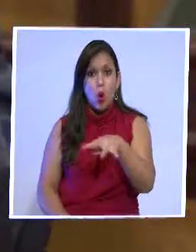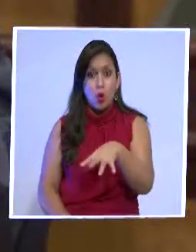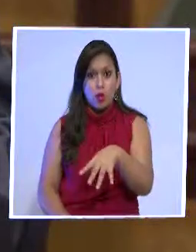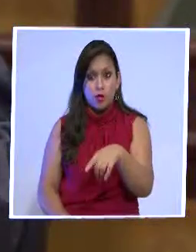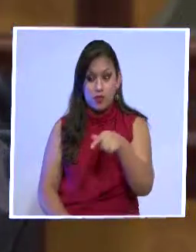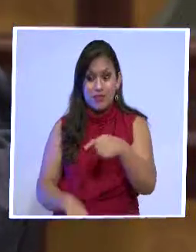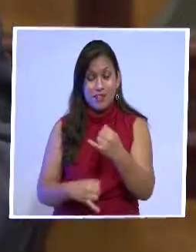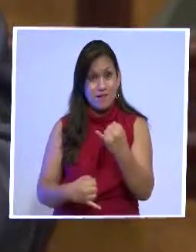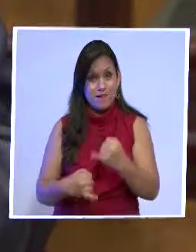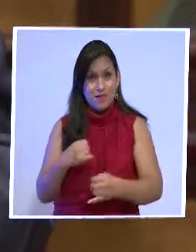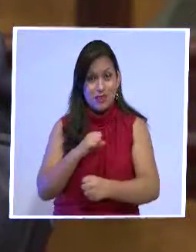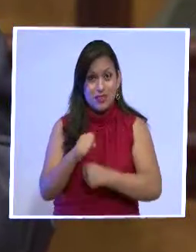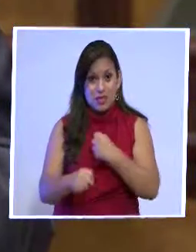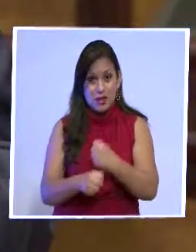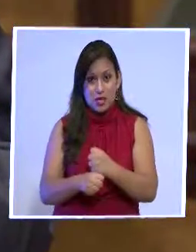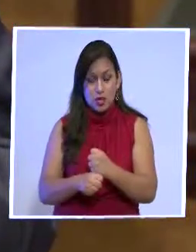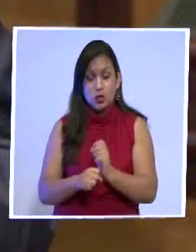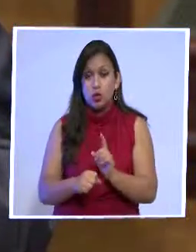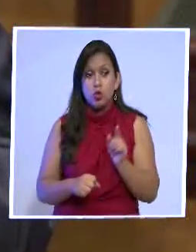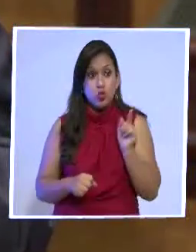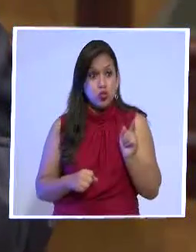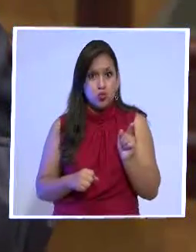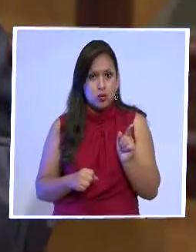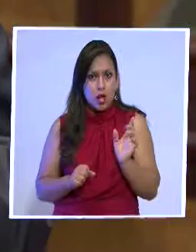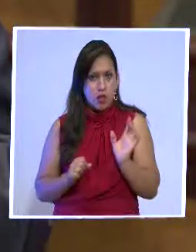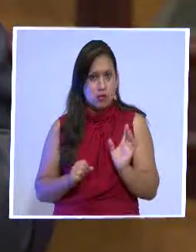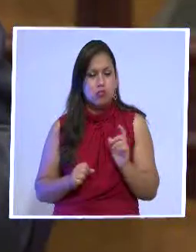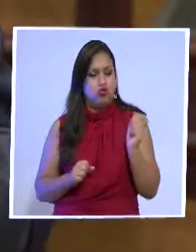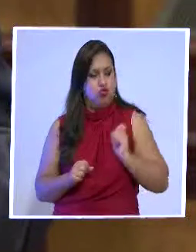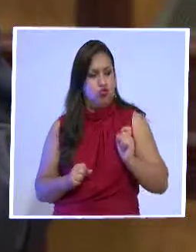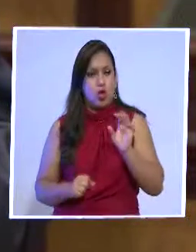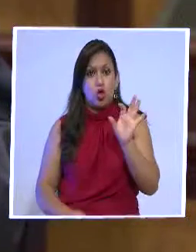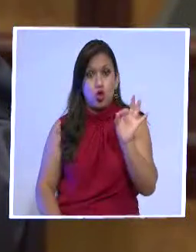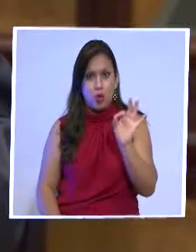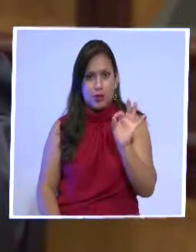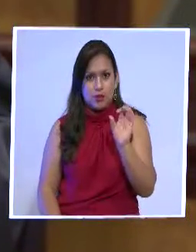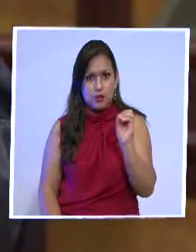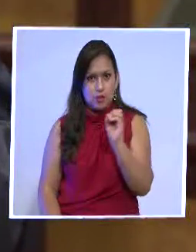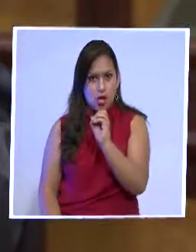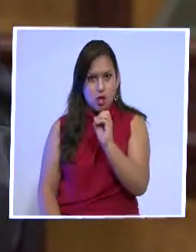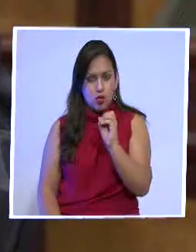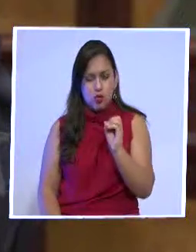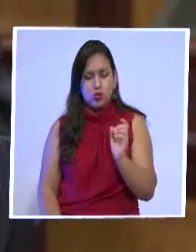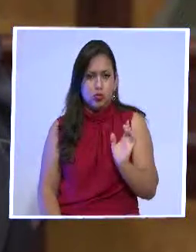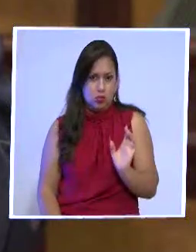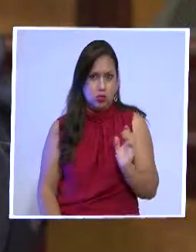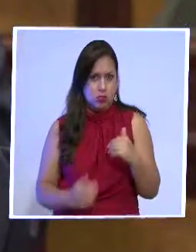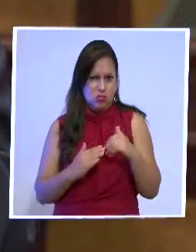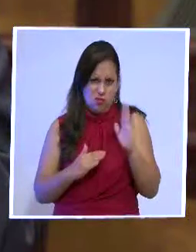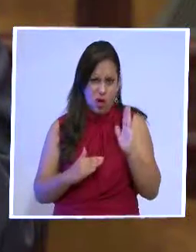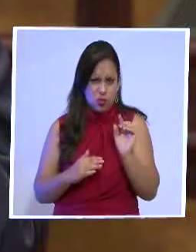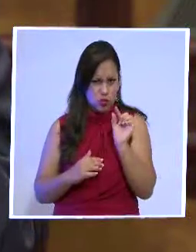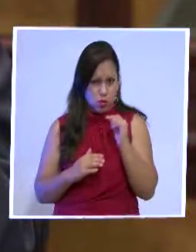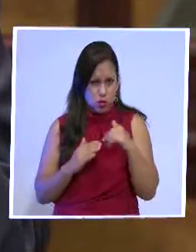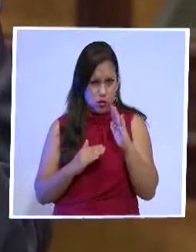finalice. Claro. ¿Cuál sería el perjuicio para el contribuyente que no realice esta proyección de gastos? Es que el